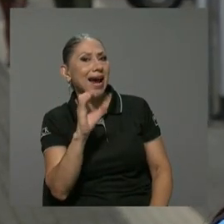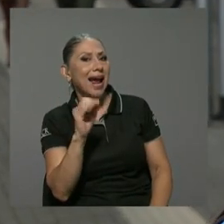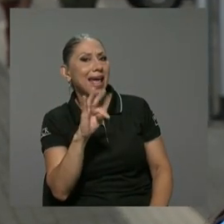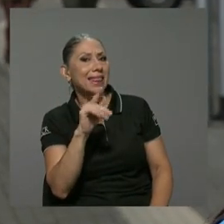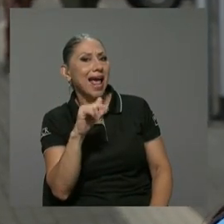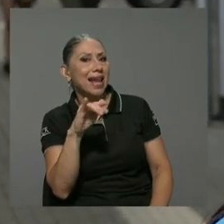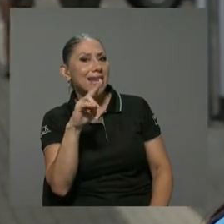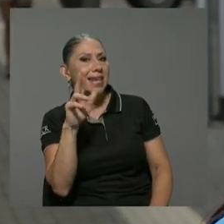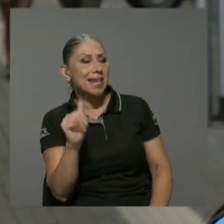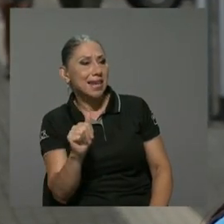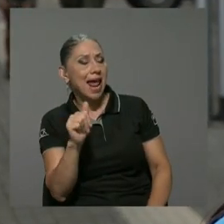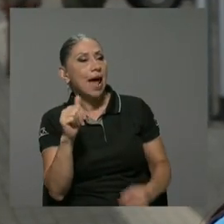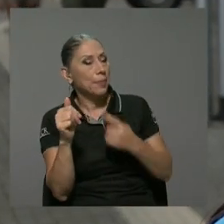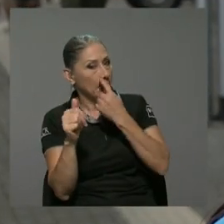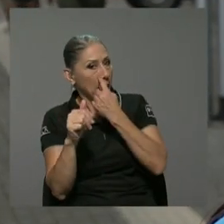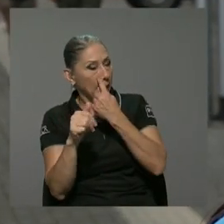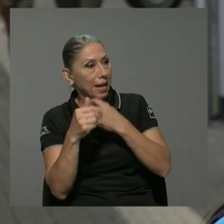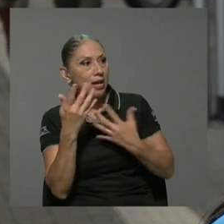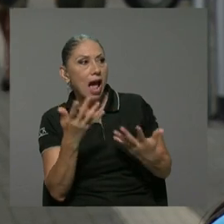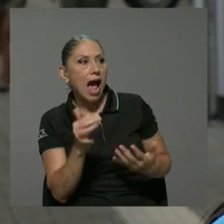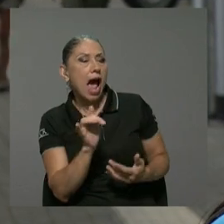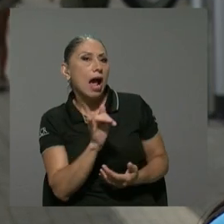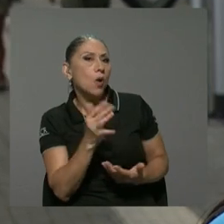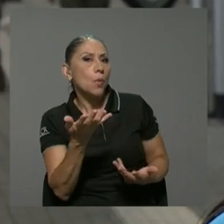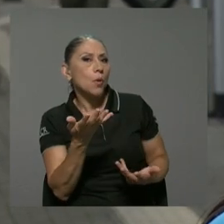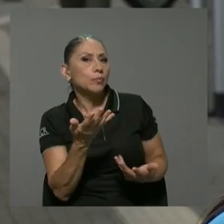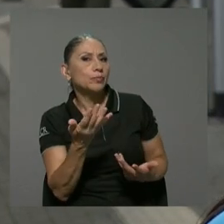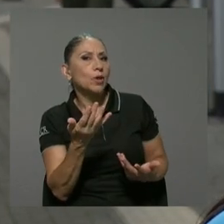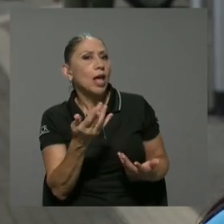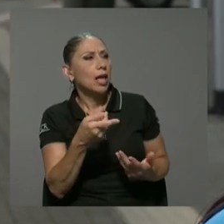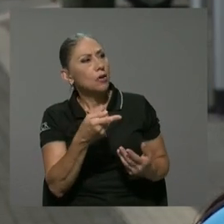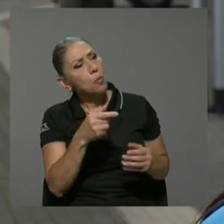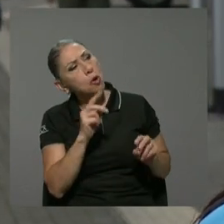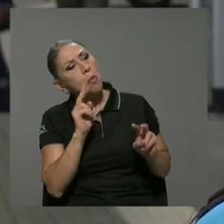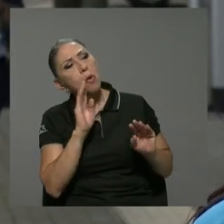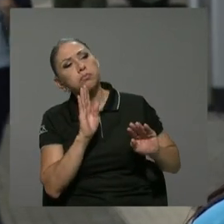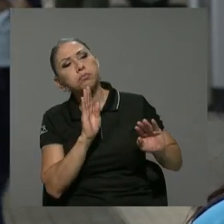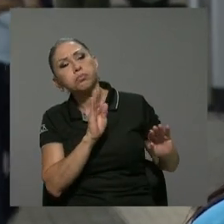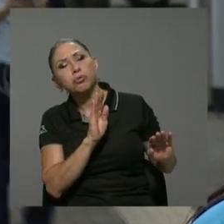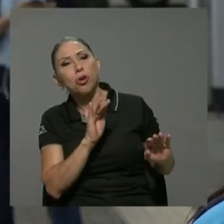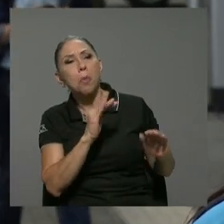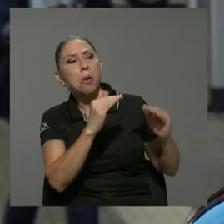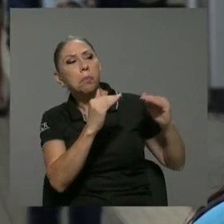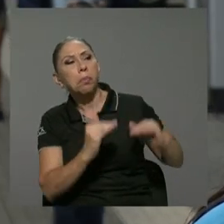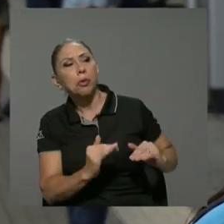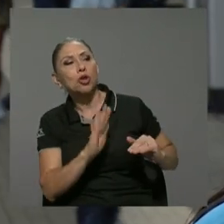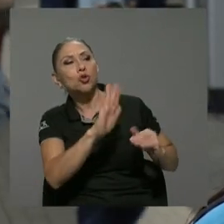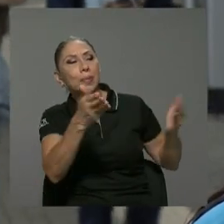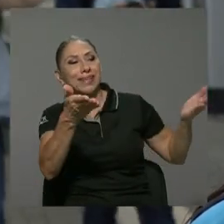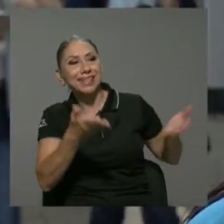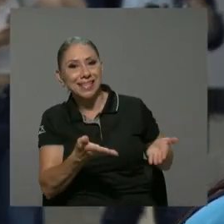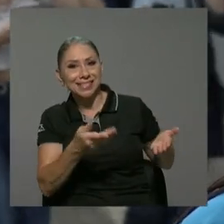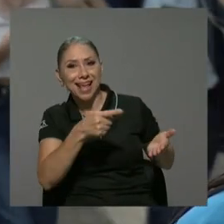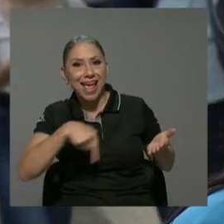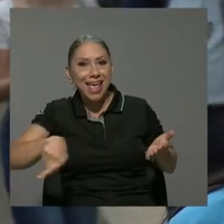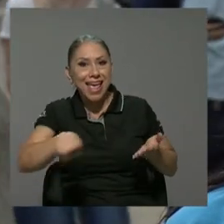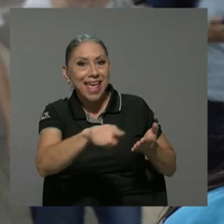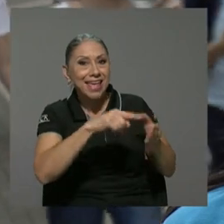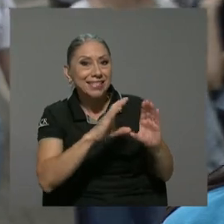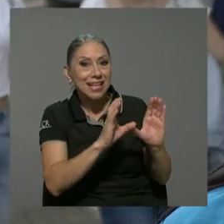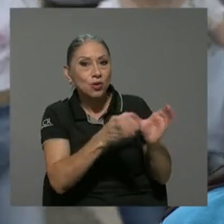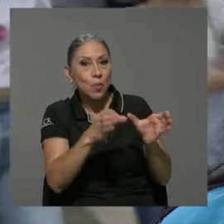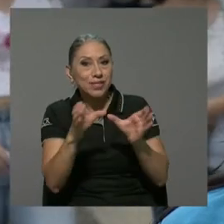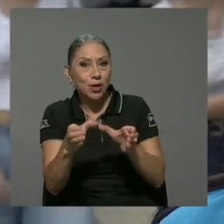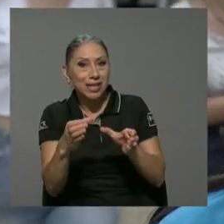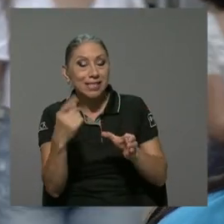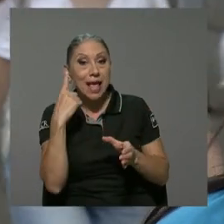deslegitimado tu presencia en estas reuniones, en esta comisión, porque hay un fraccionamiento, digamos, entre